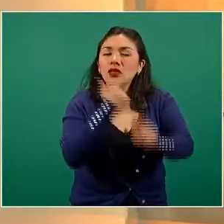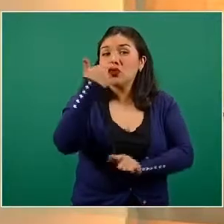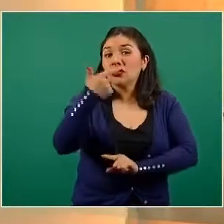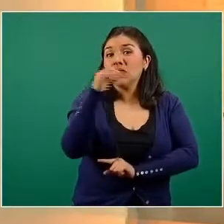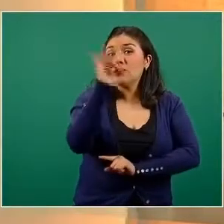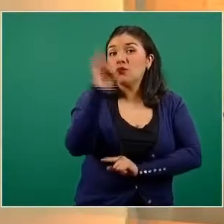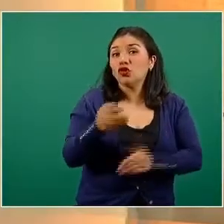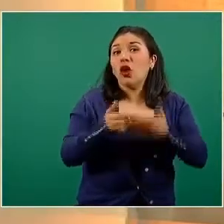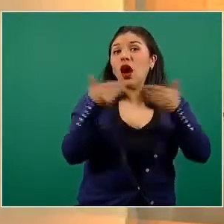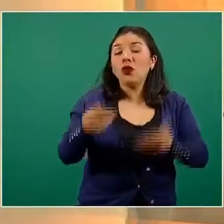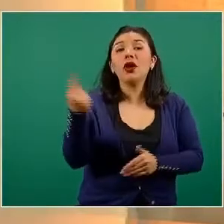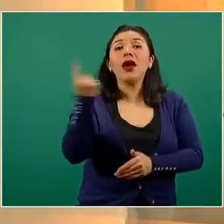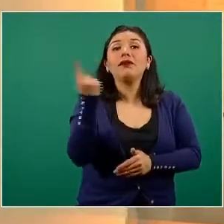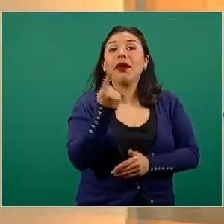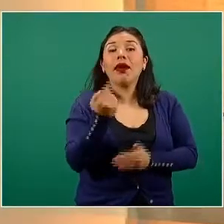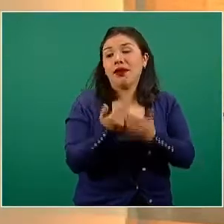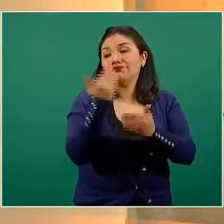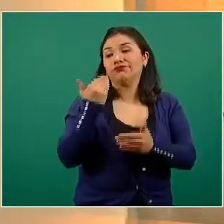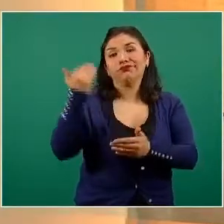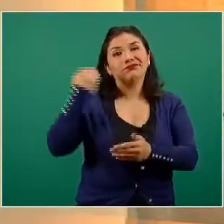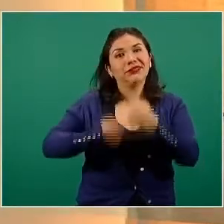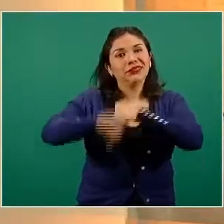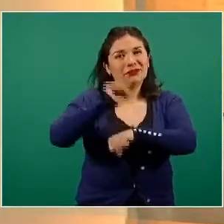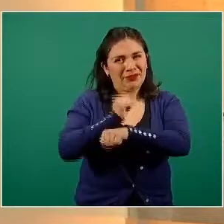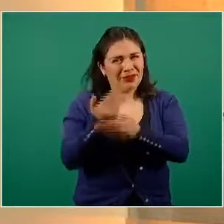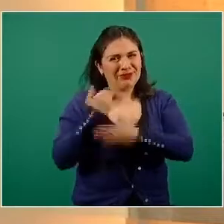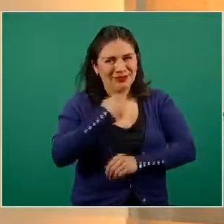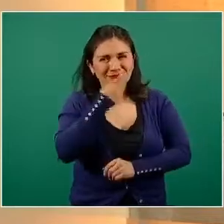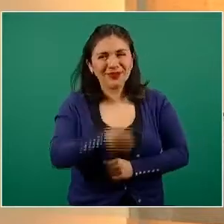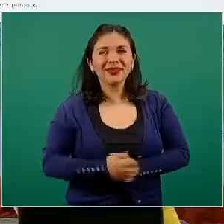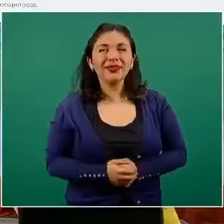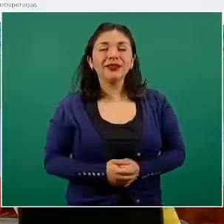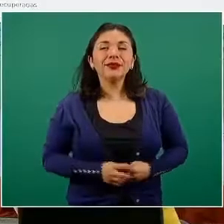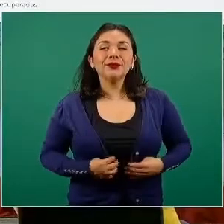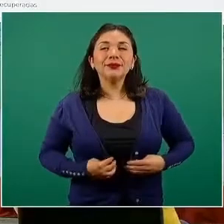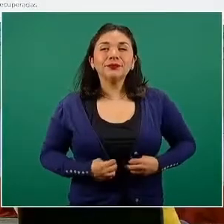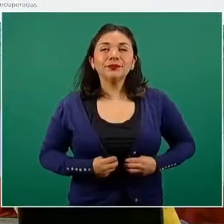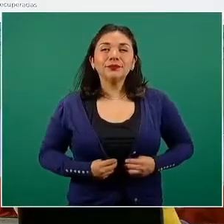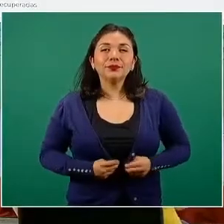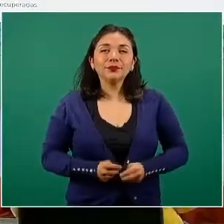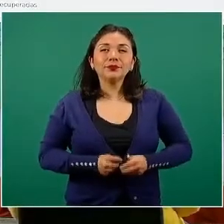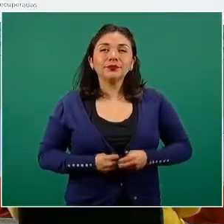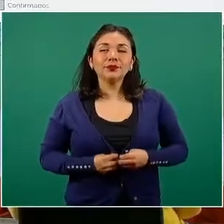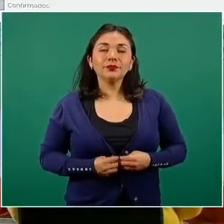7% en comparación de esas semanas que le mencioné. La siguiente.